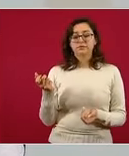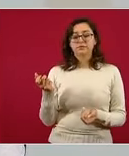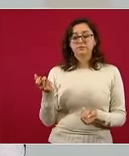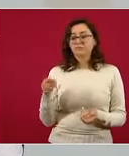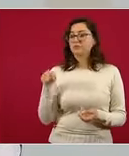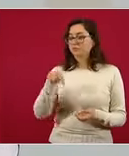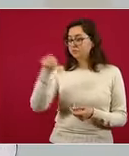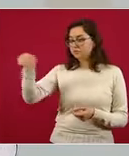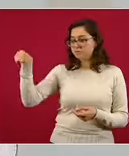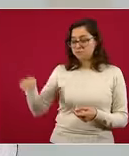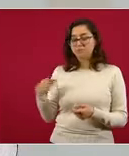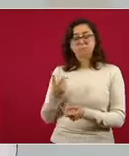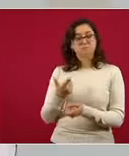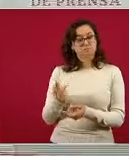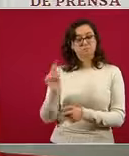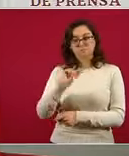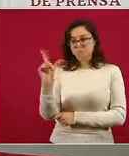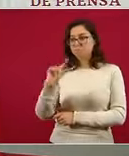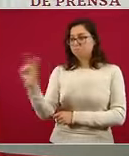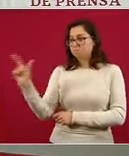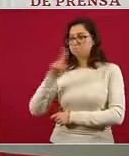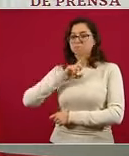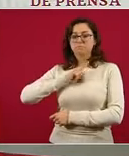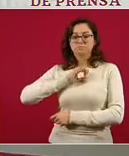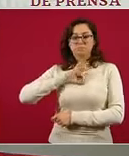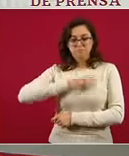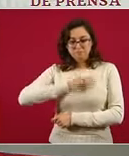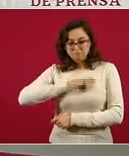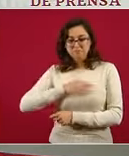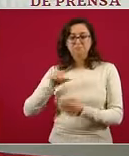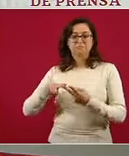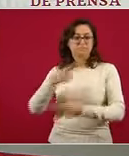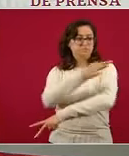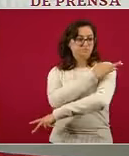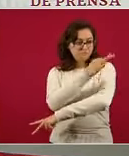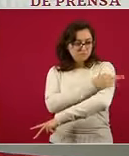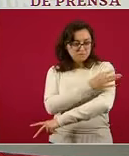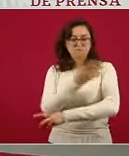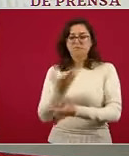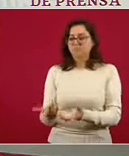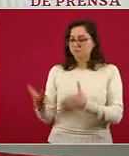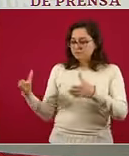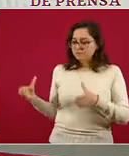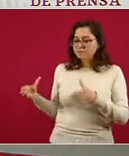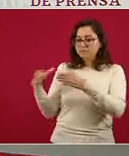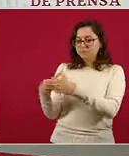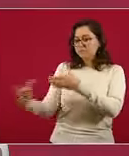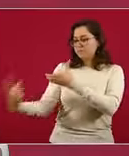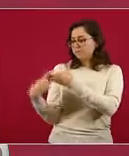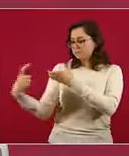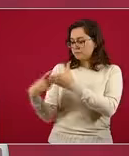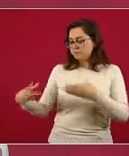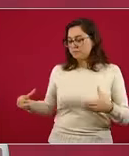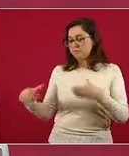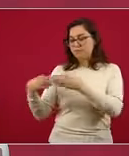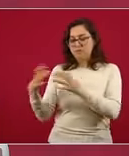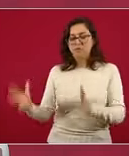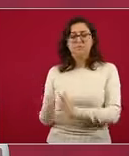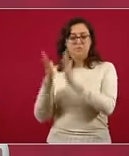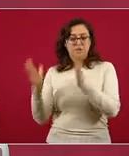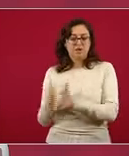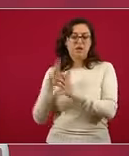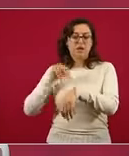en diferentes ámbitos de su competencia, infectología, vacunología, y en este grupo de expertos participó y participa